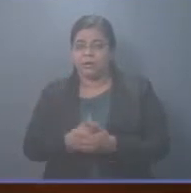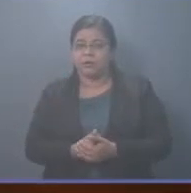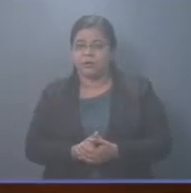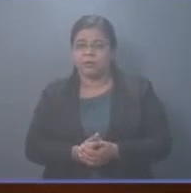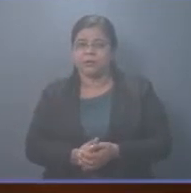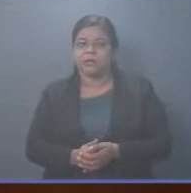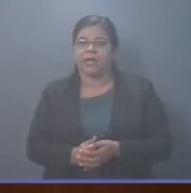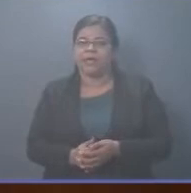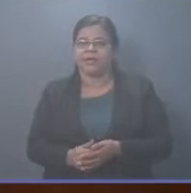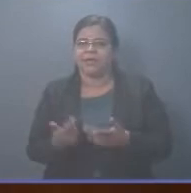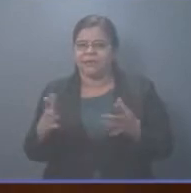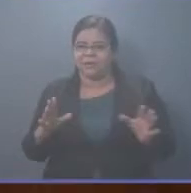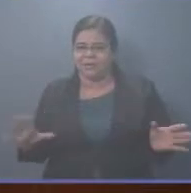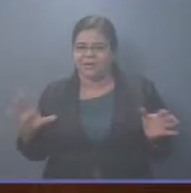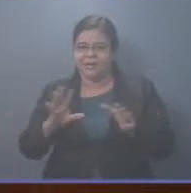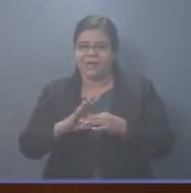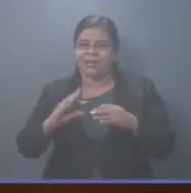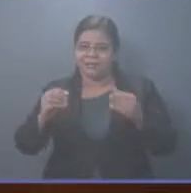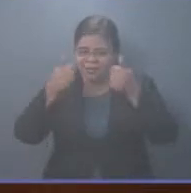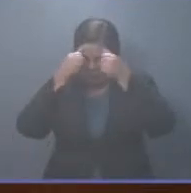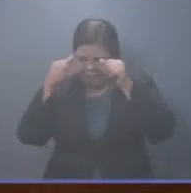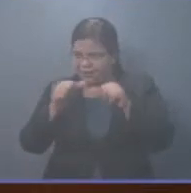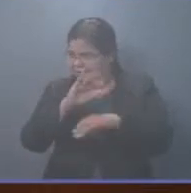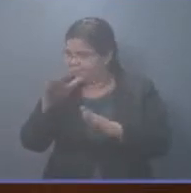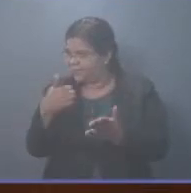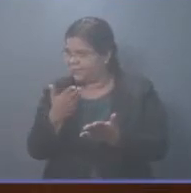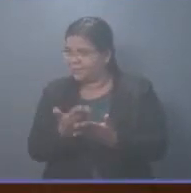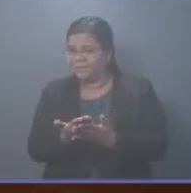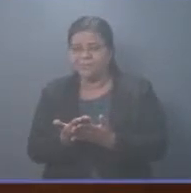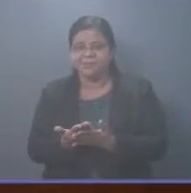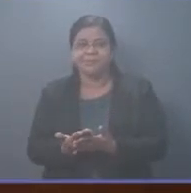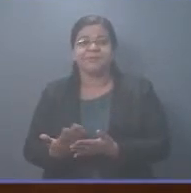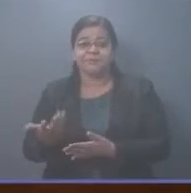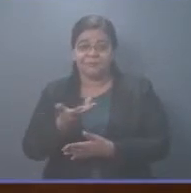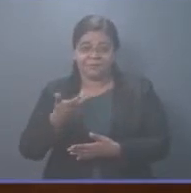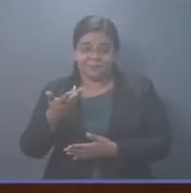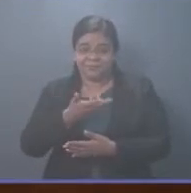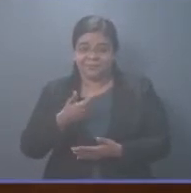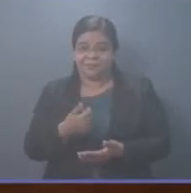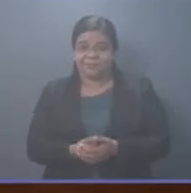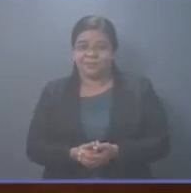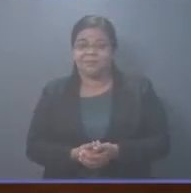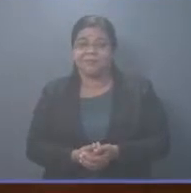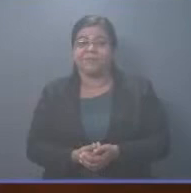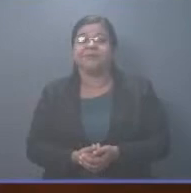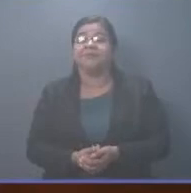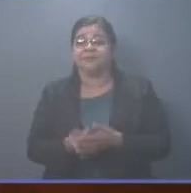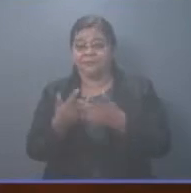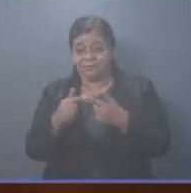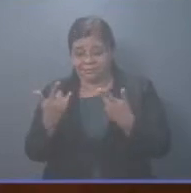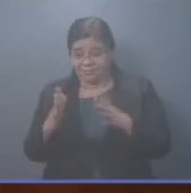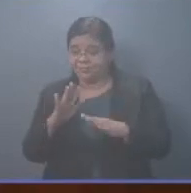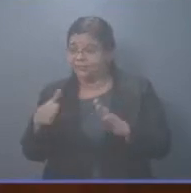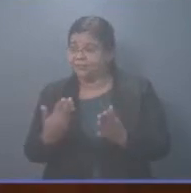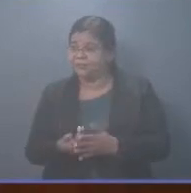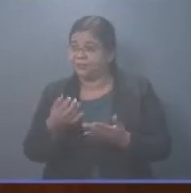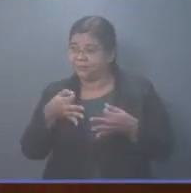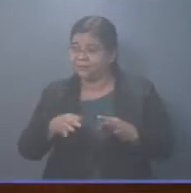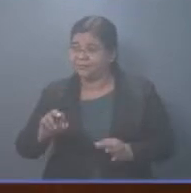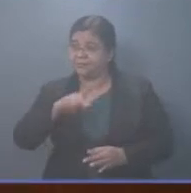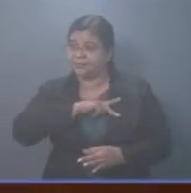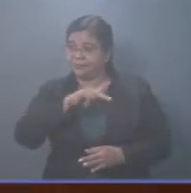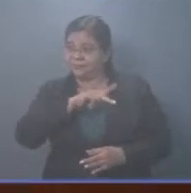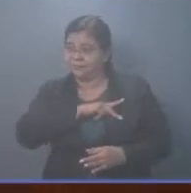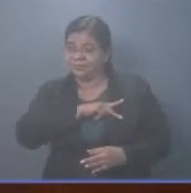autosuficiente y por tanto no depender de subvenciones o subsidios del Estado, por razón de que entre sus actividades particulares hay servicios a prestar